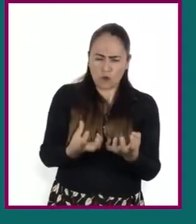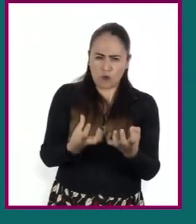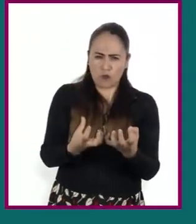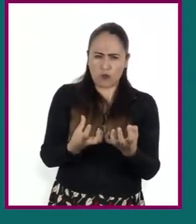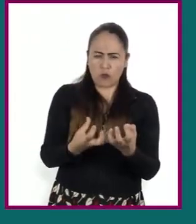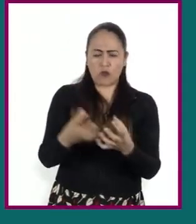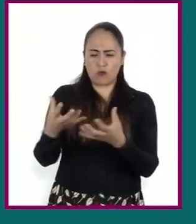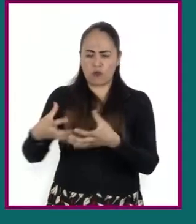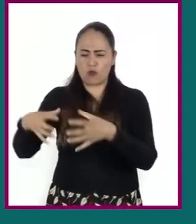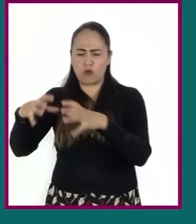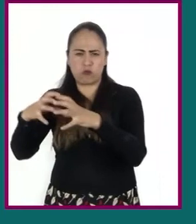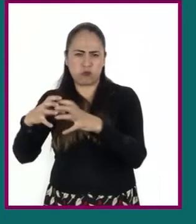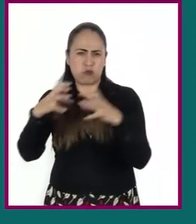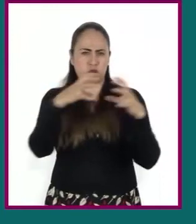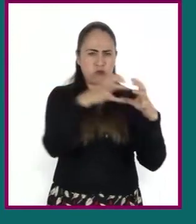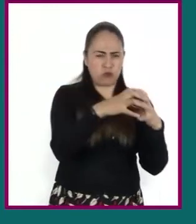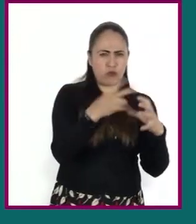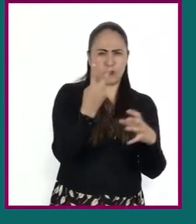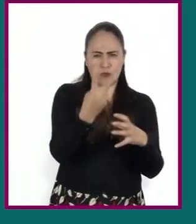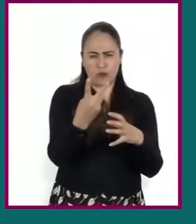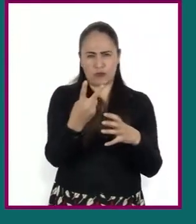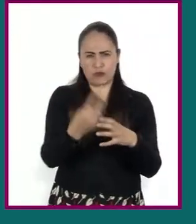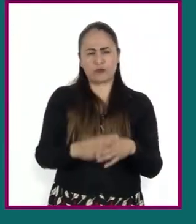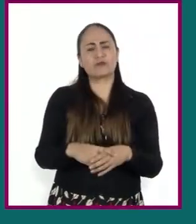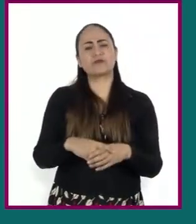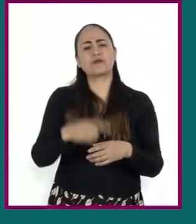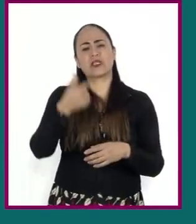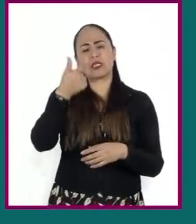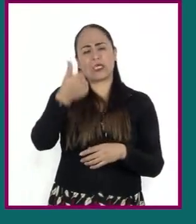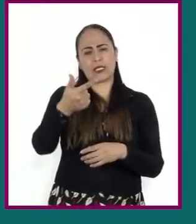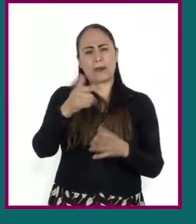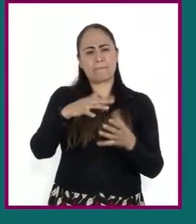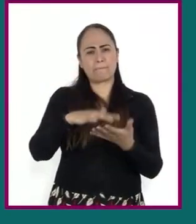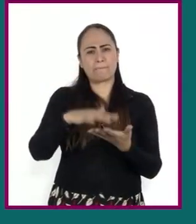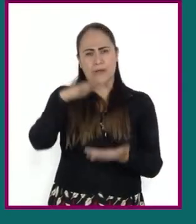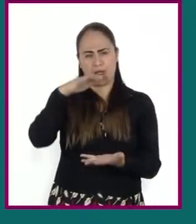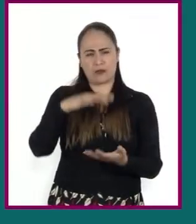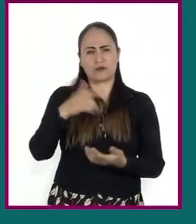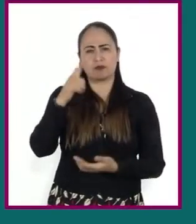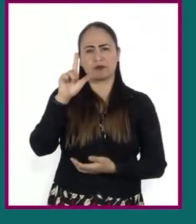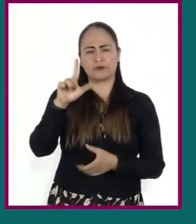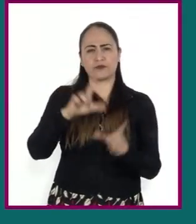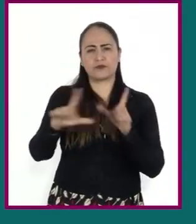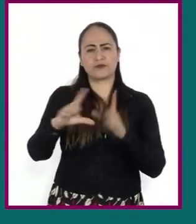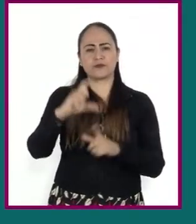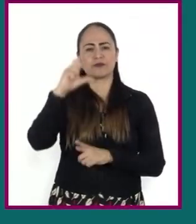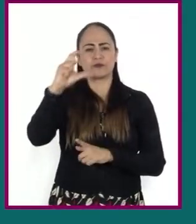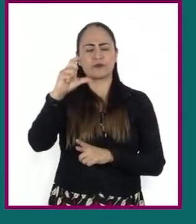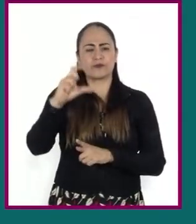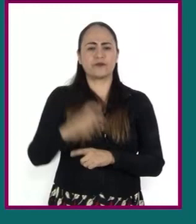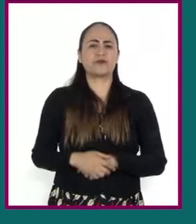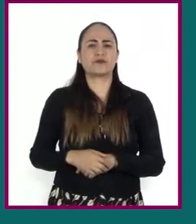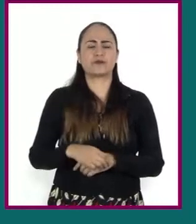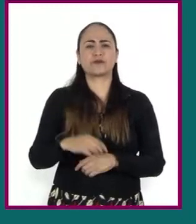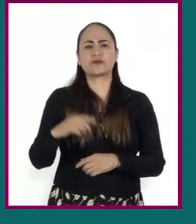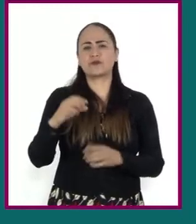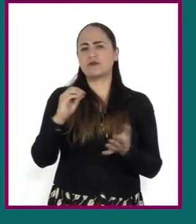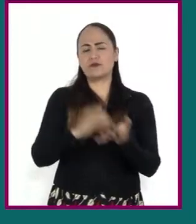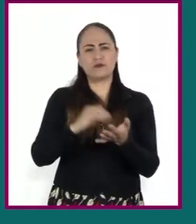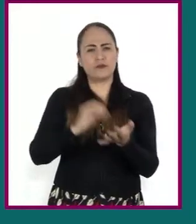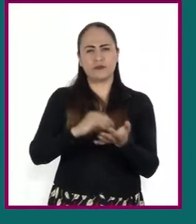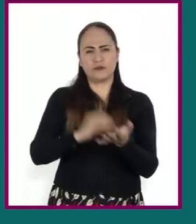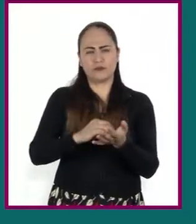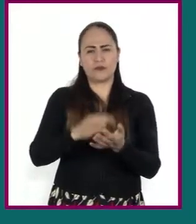dos masas que se miden en newtons. G mayúscula es la constante de gravitación universal.